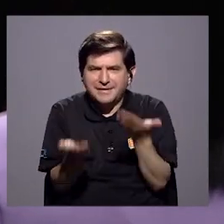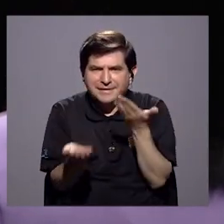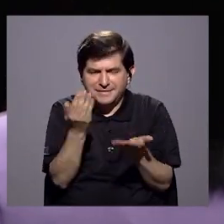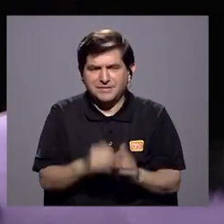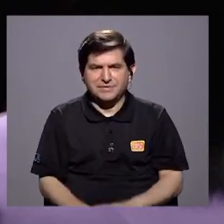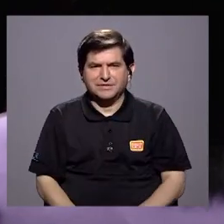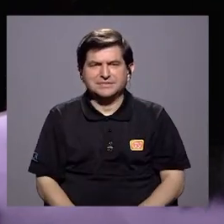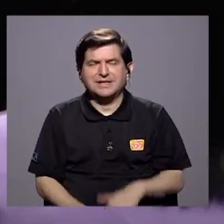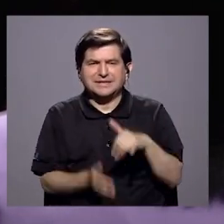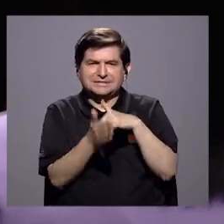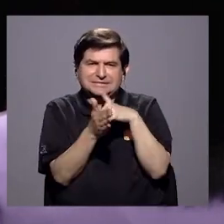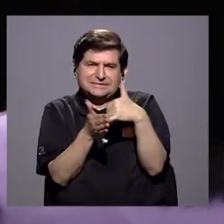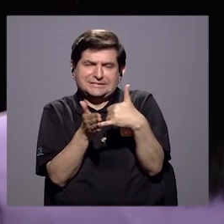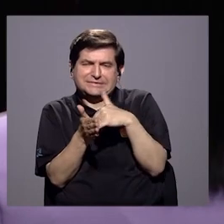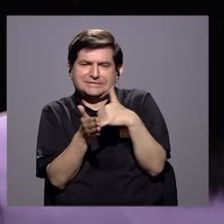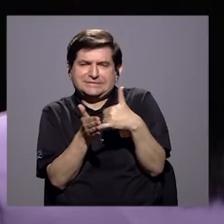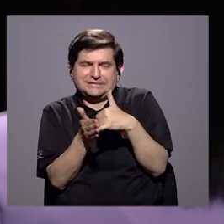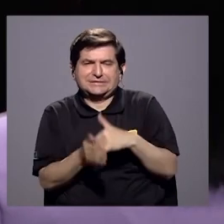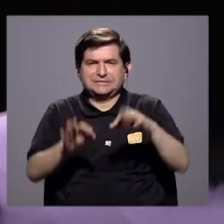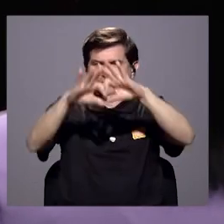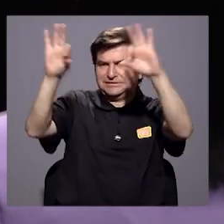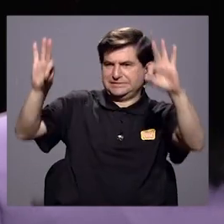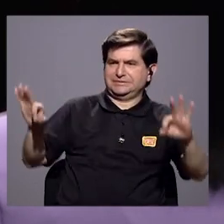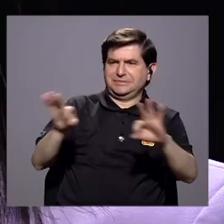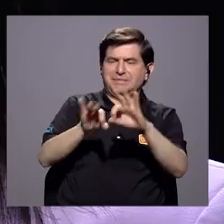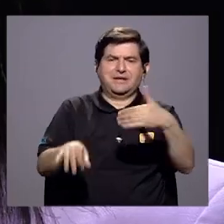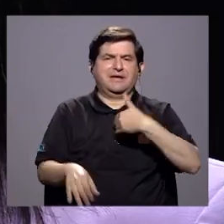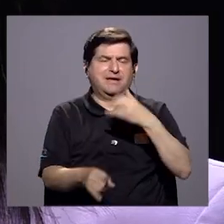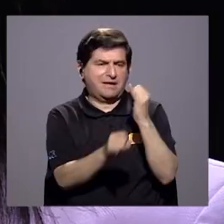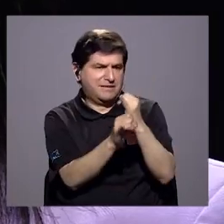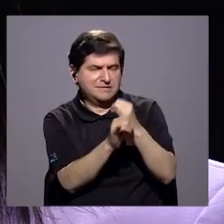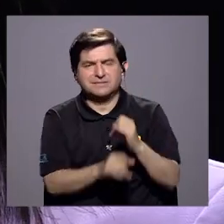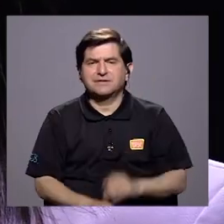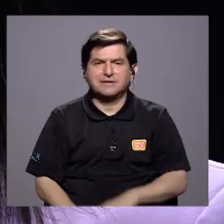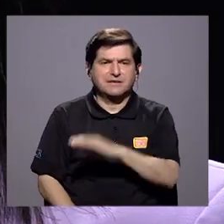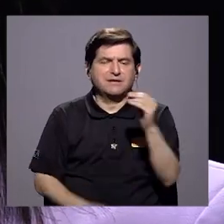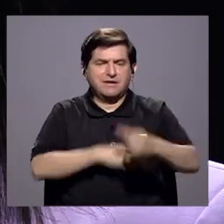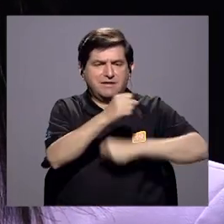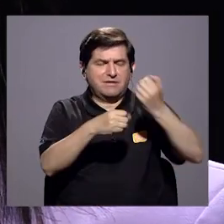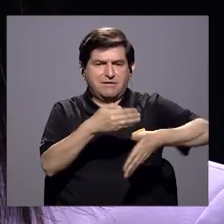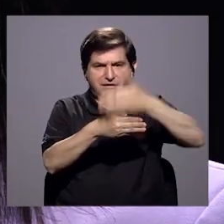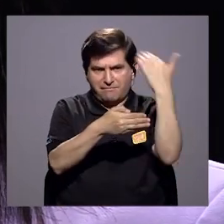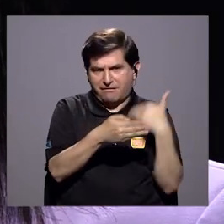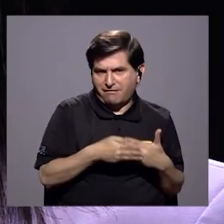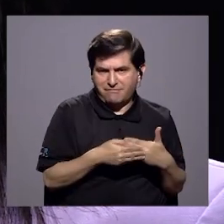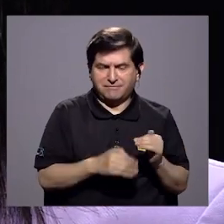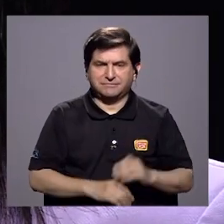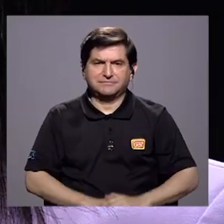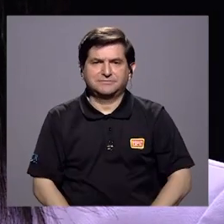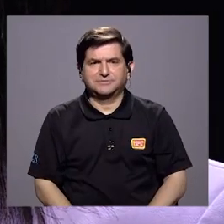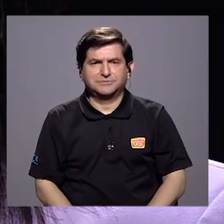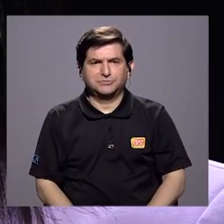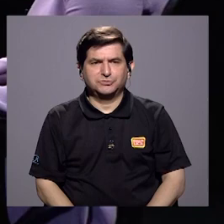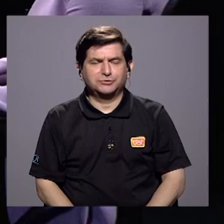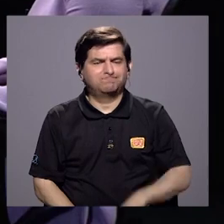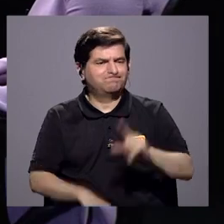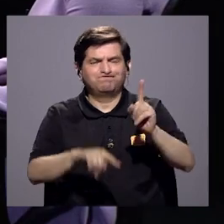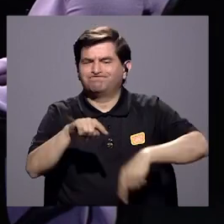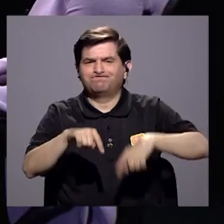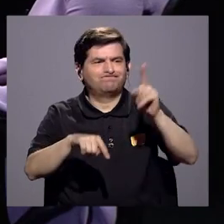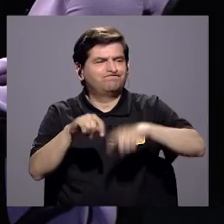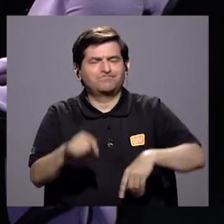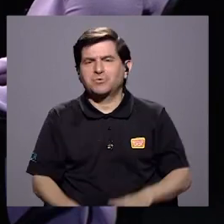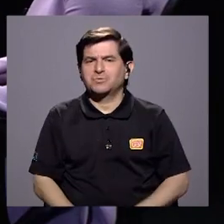algún modo como debilitando esa imagen que se tiene de Habdeba y en los años anteriores, como dice usted, no ha podido